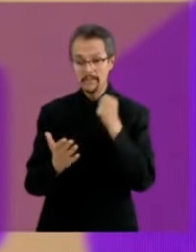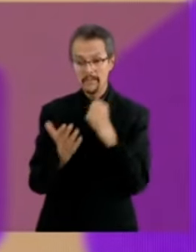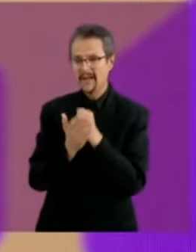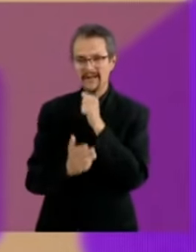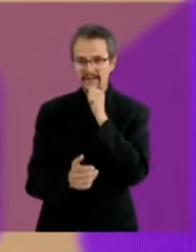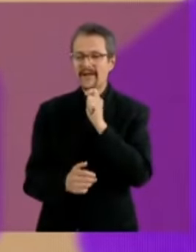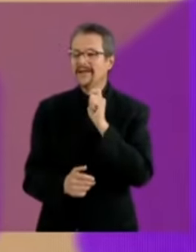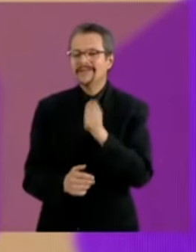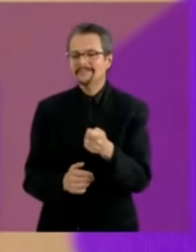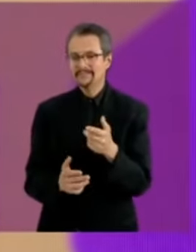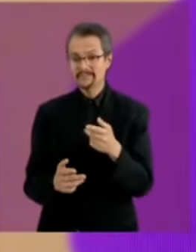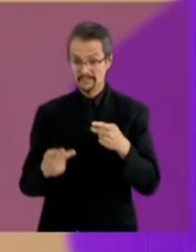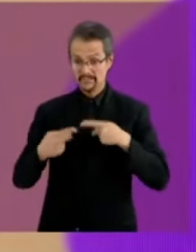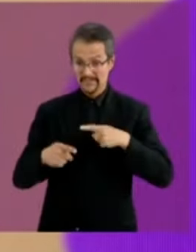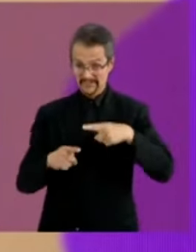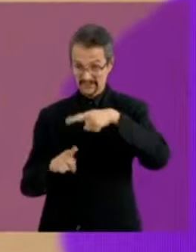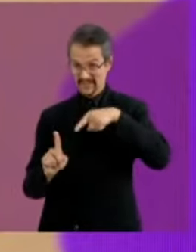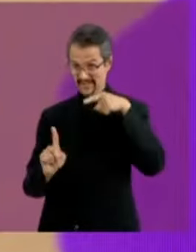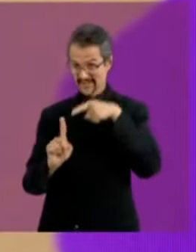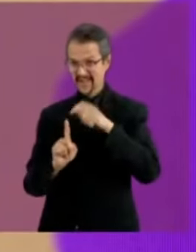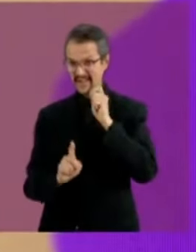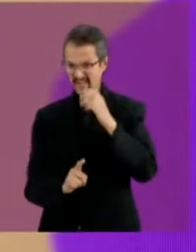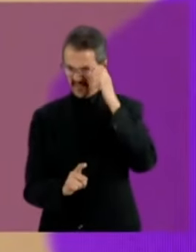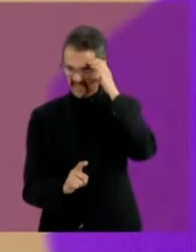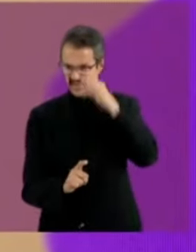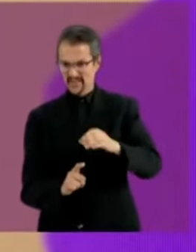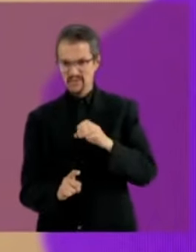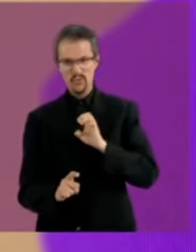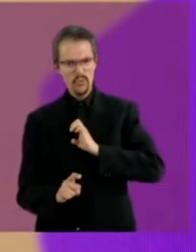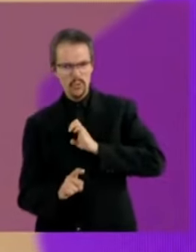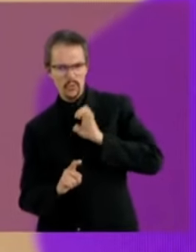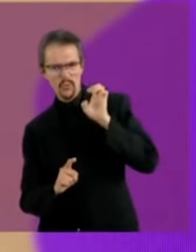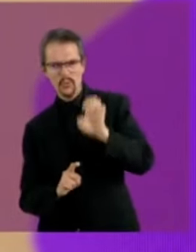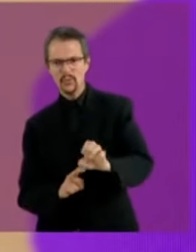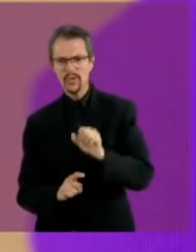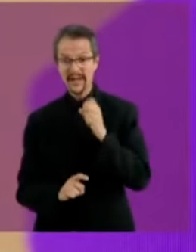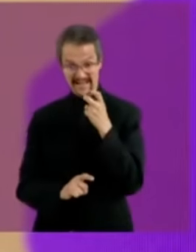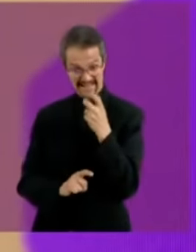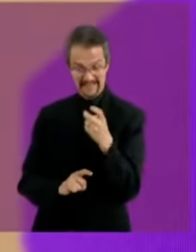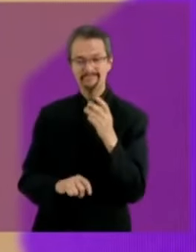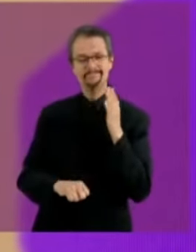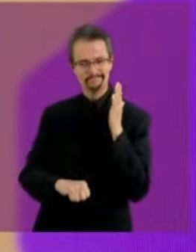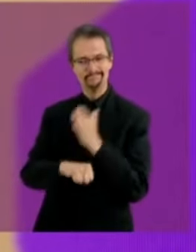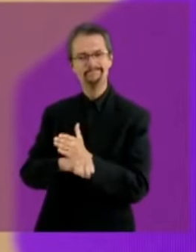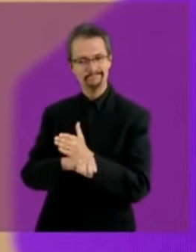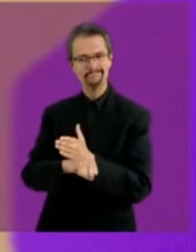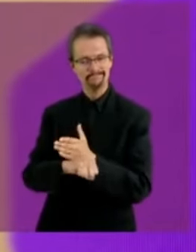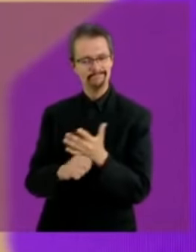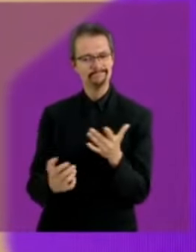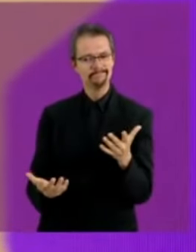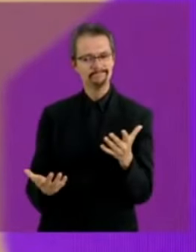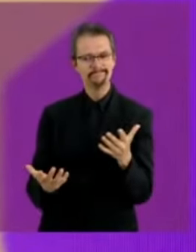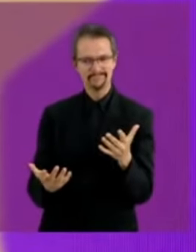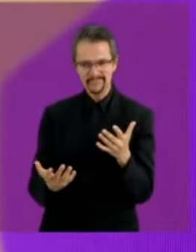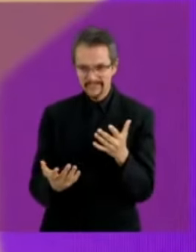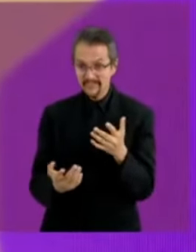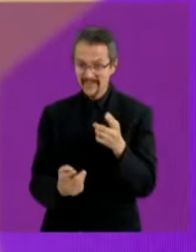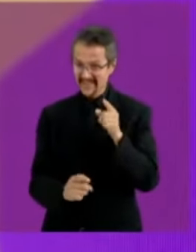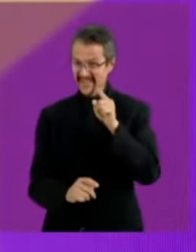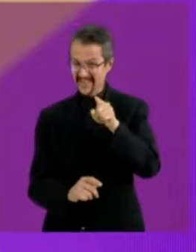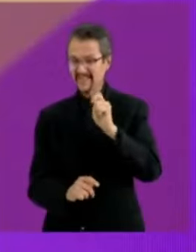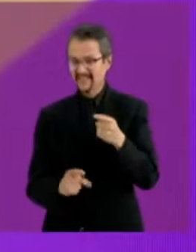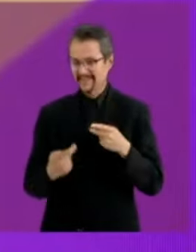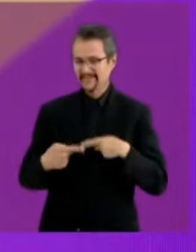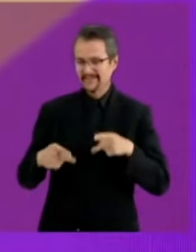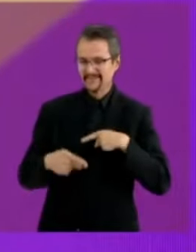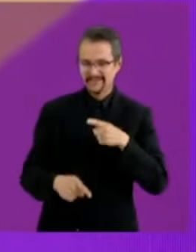los crímenes de odio, porque en ese sentido me parece fundamental que hoy las integrantes de la comunidad trans han